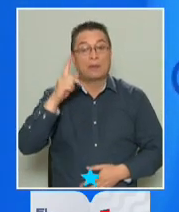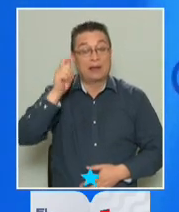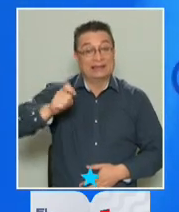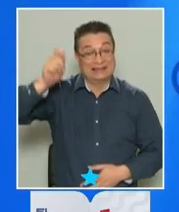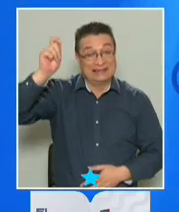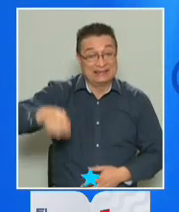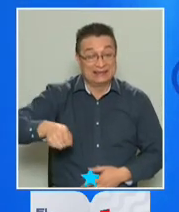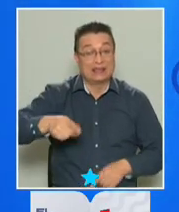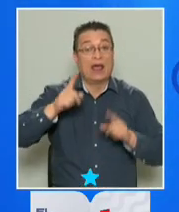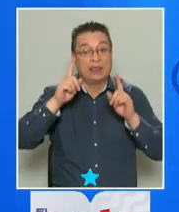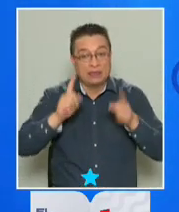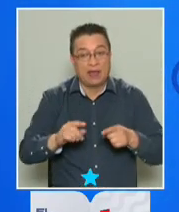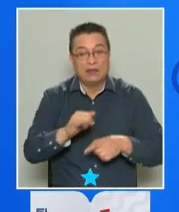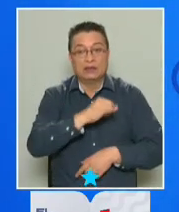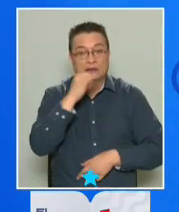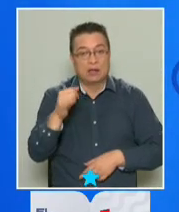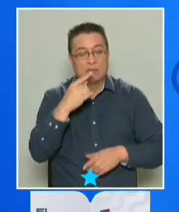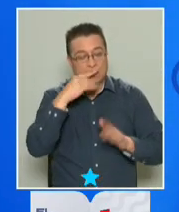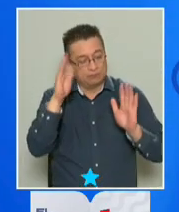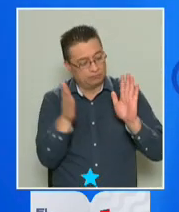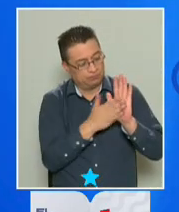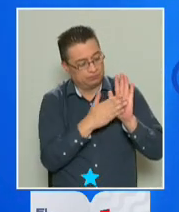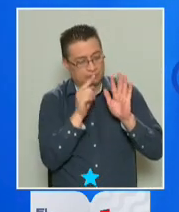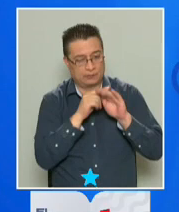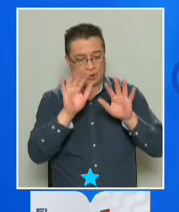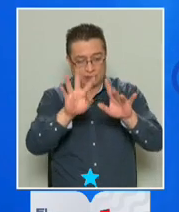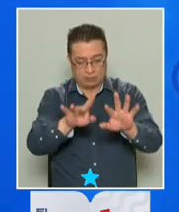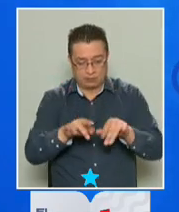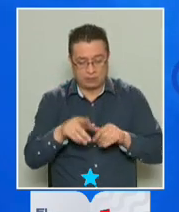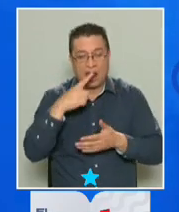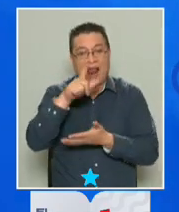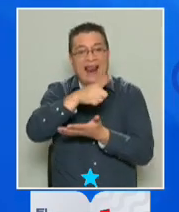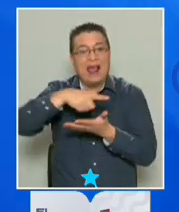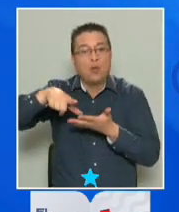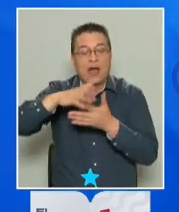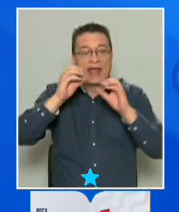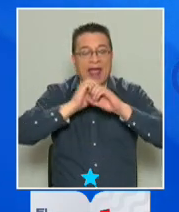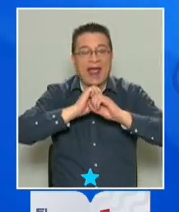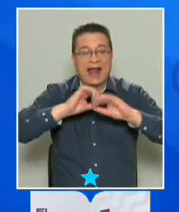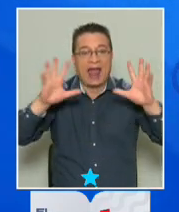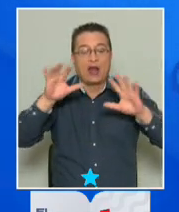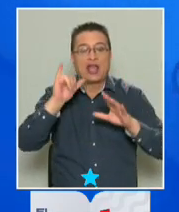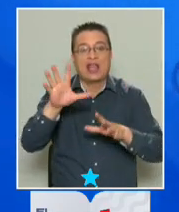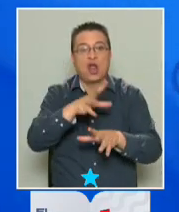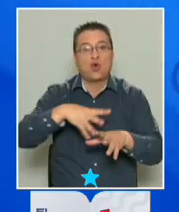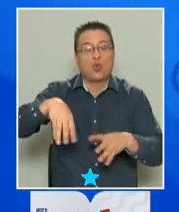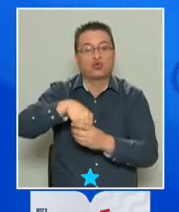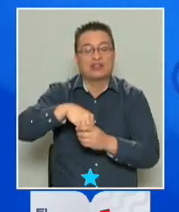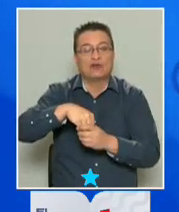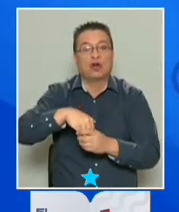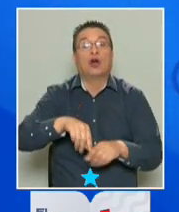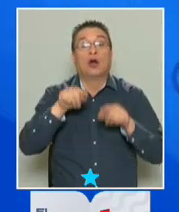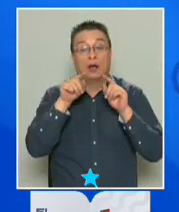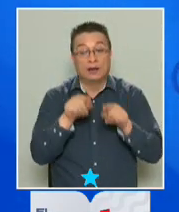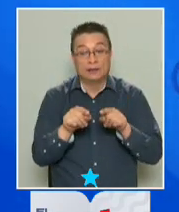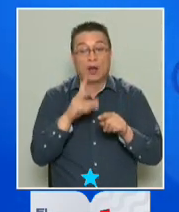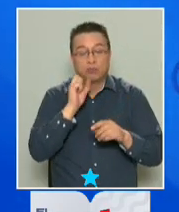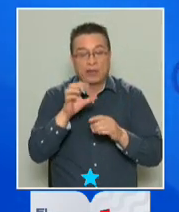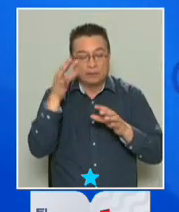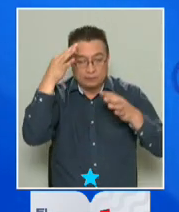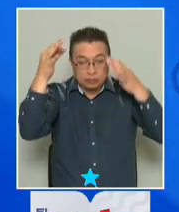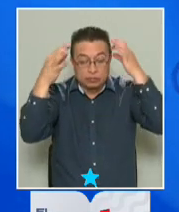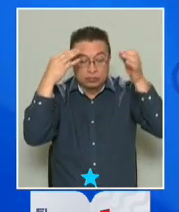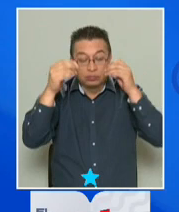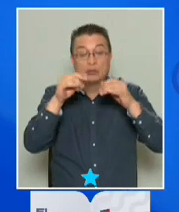deberán ser siempre fundadas y redactadas en un lenguaje claro e inclusivo la ley podrá establecer excepciones el